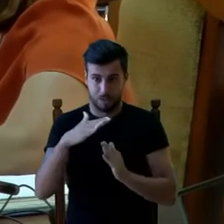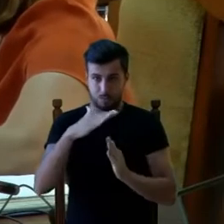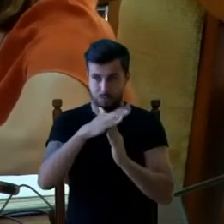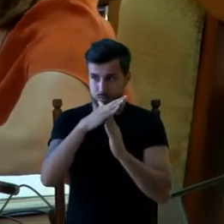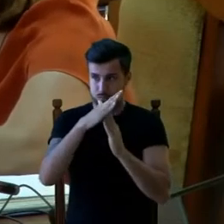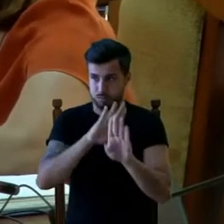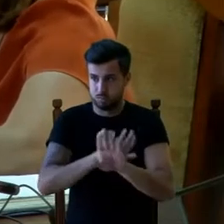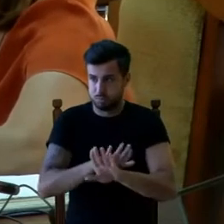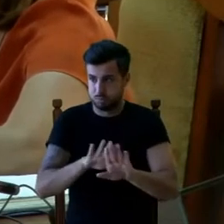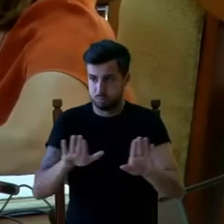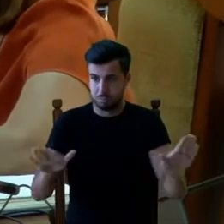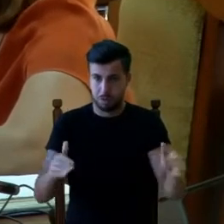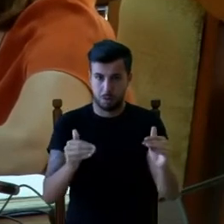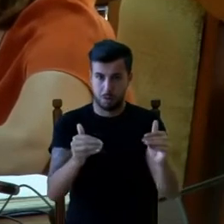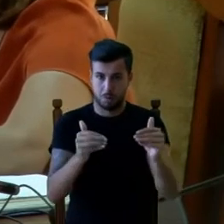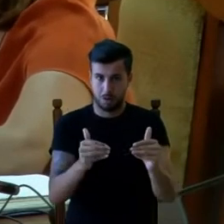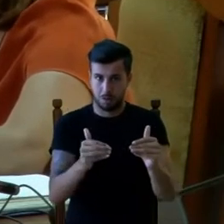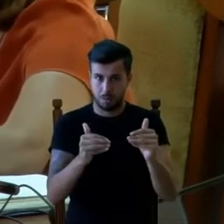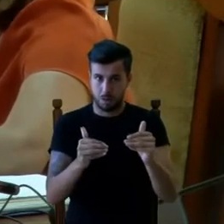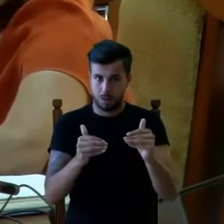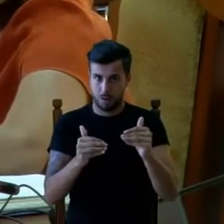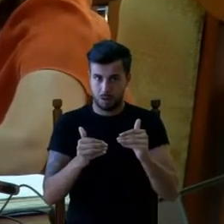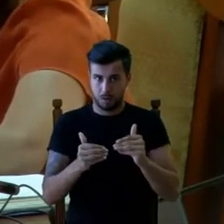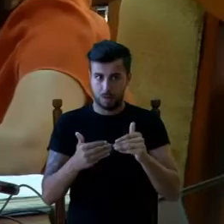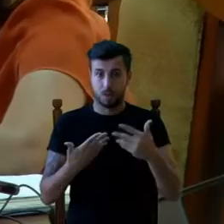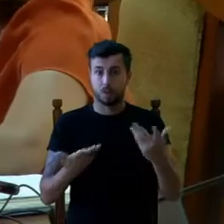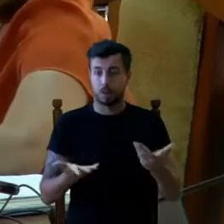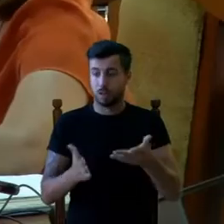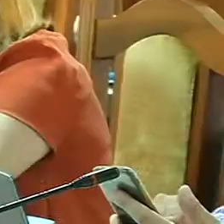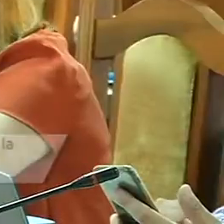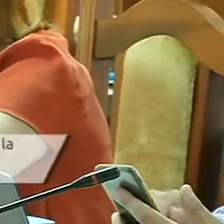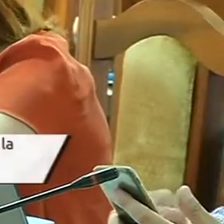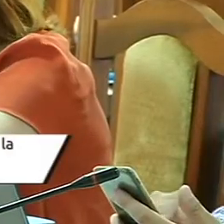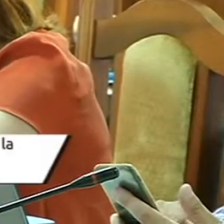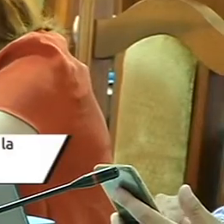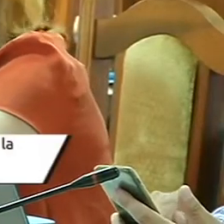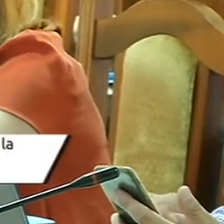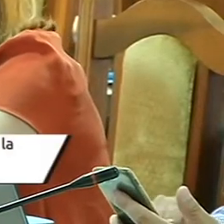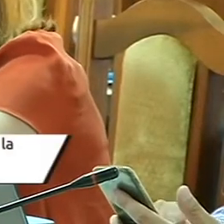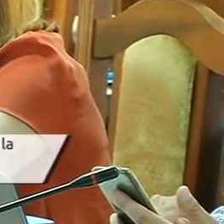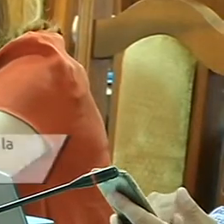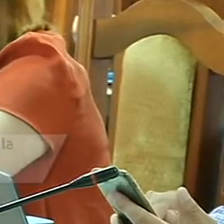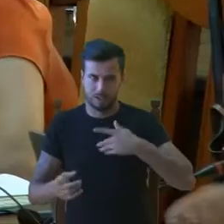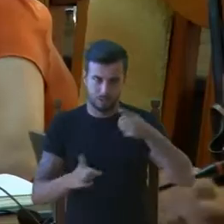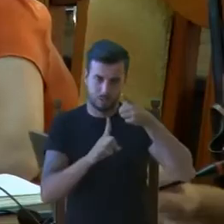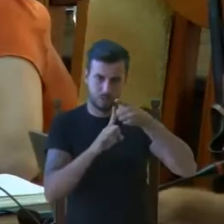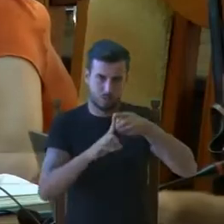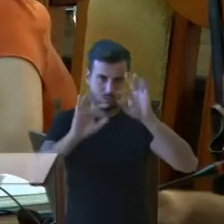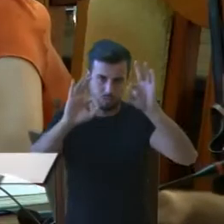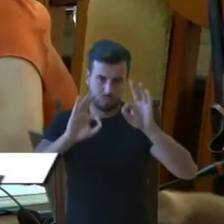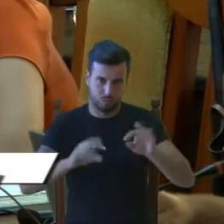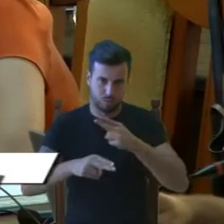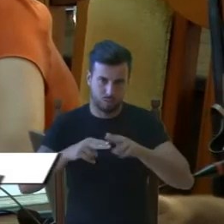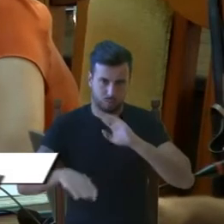además un incremento sin precedentes de las personas desempleadas reconoció recortes en los ingresos este